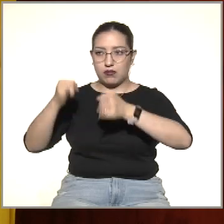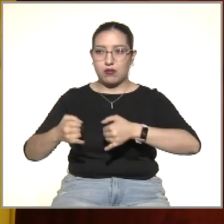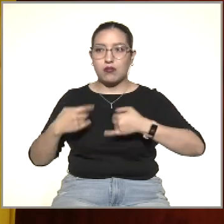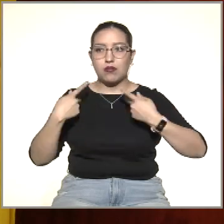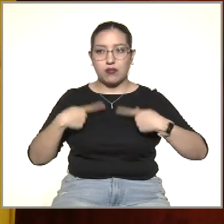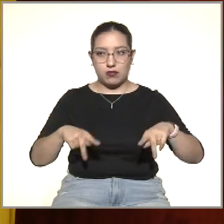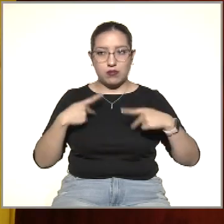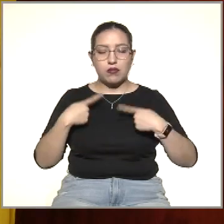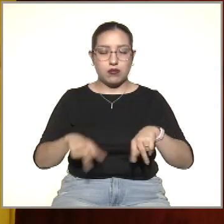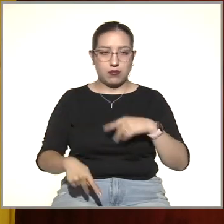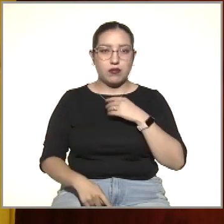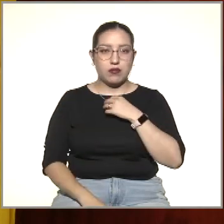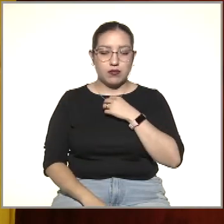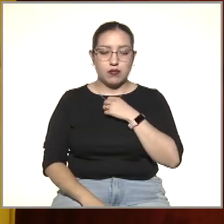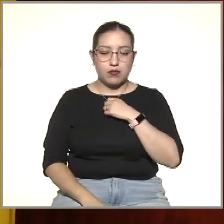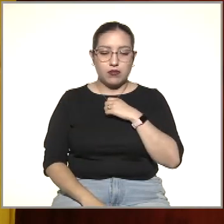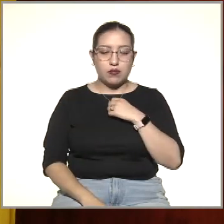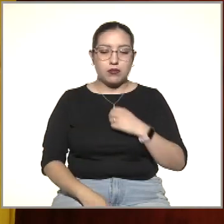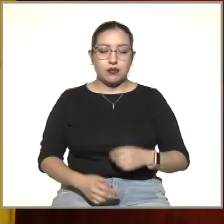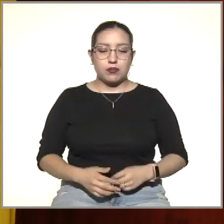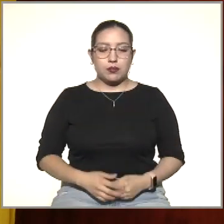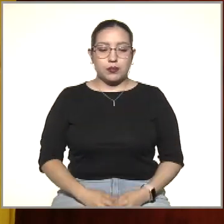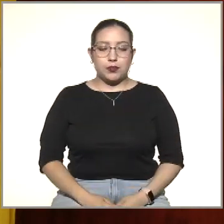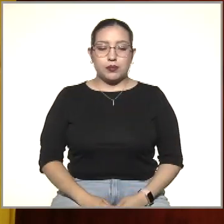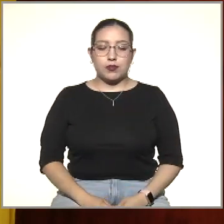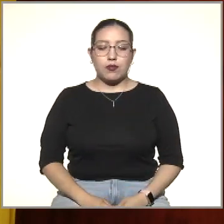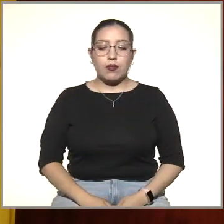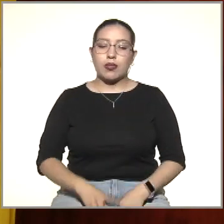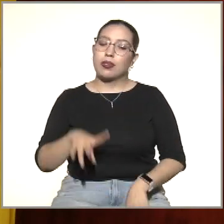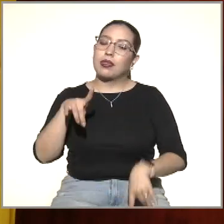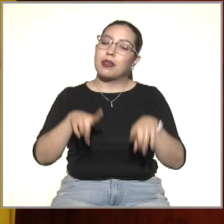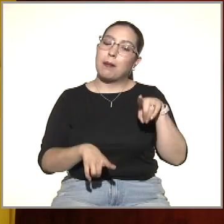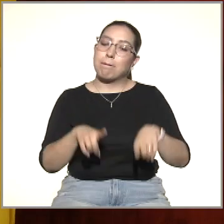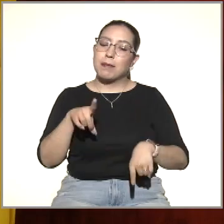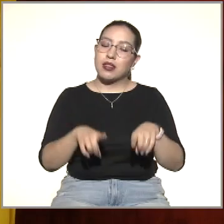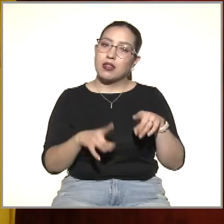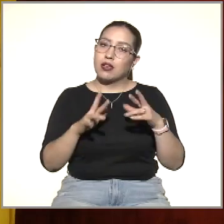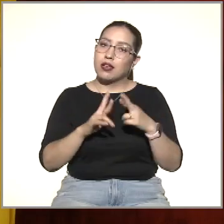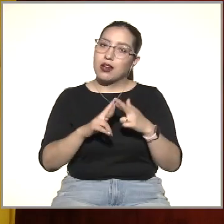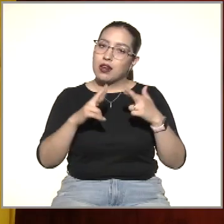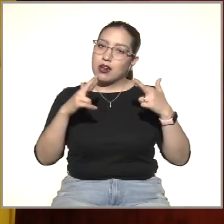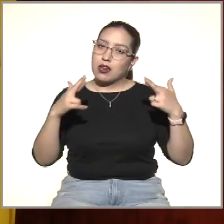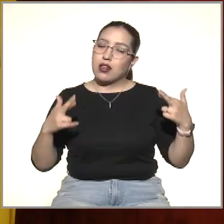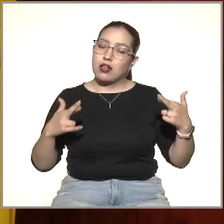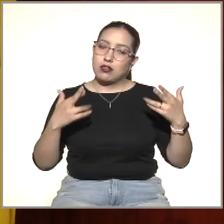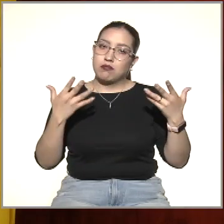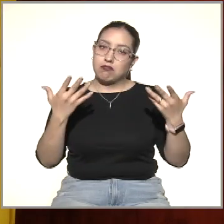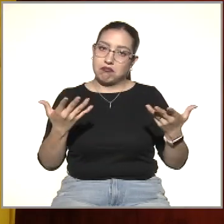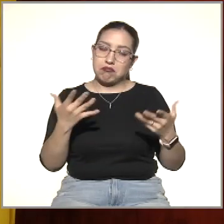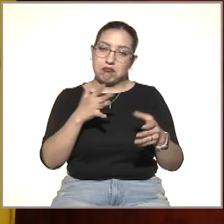Y depende como, no sé, ¿no? Como el tipo de la relación, o sea, cuál es la relación,